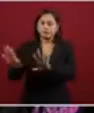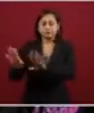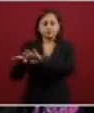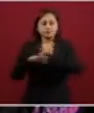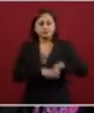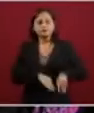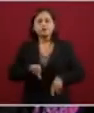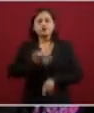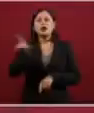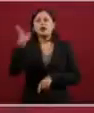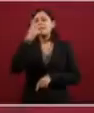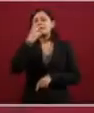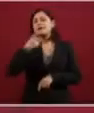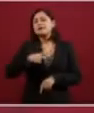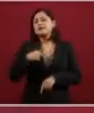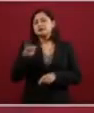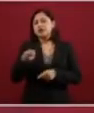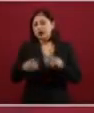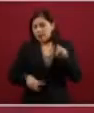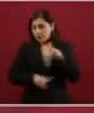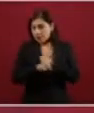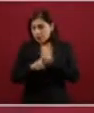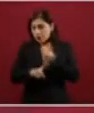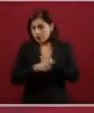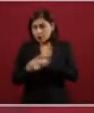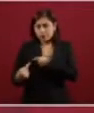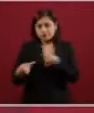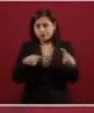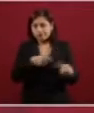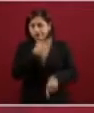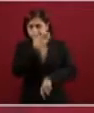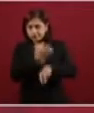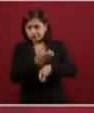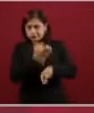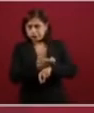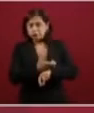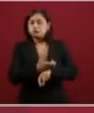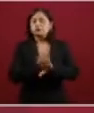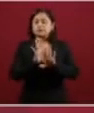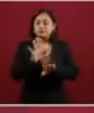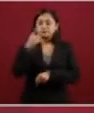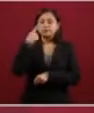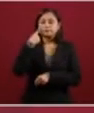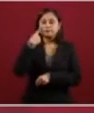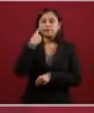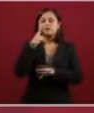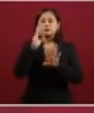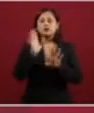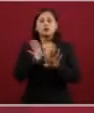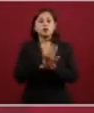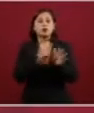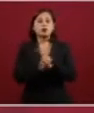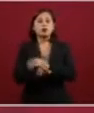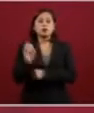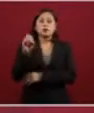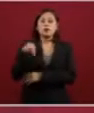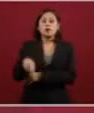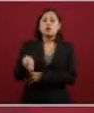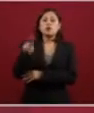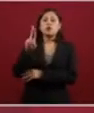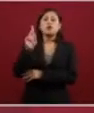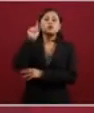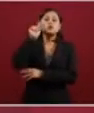ver, una cosa es que haya diferencia en las posturas. Por ejemplo, en la Organización de las Naciones Unidas se